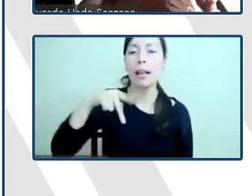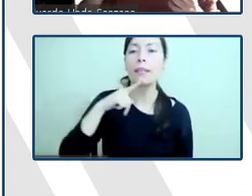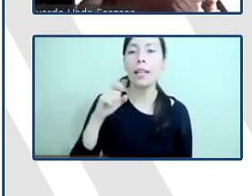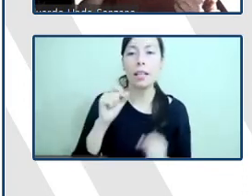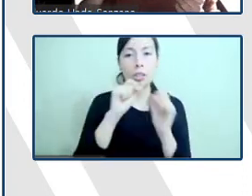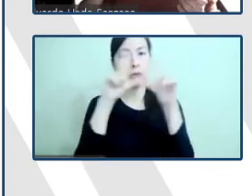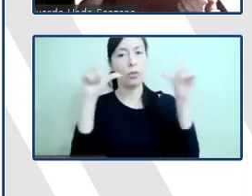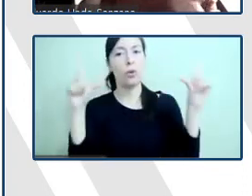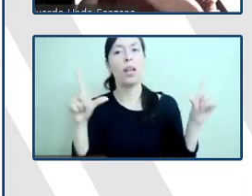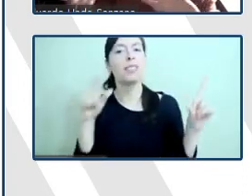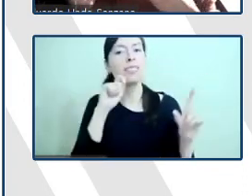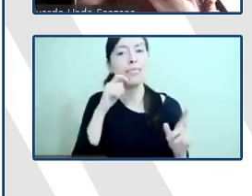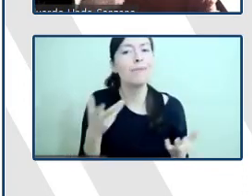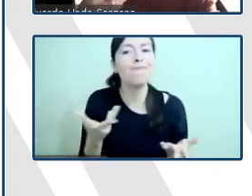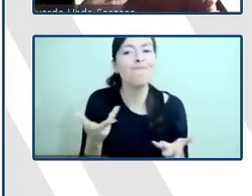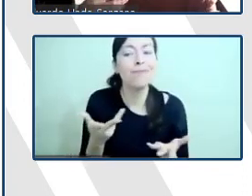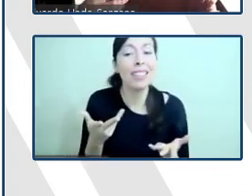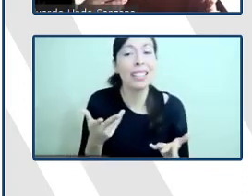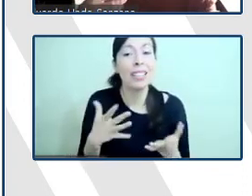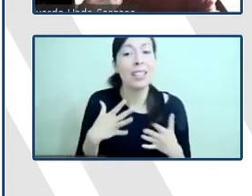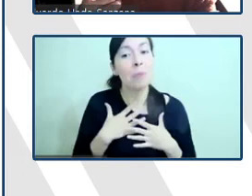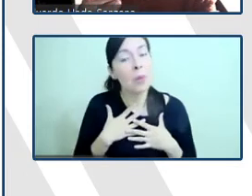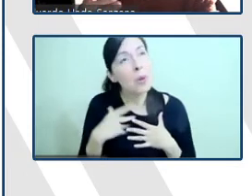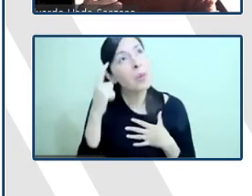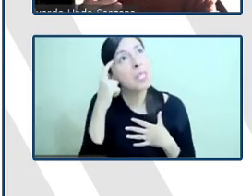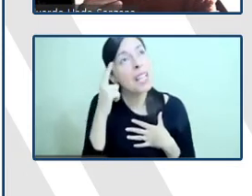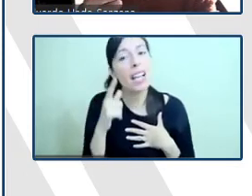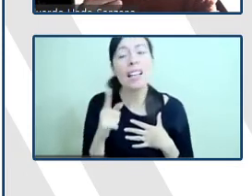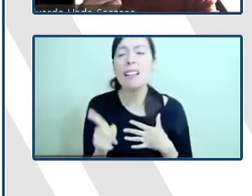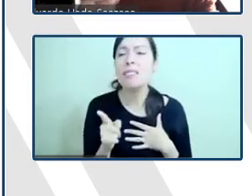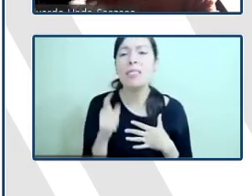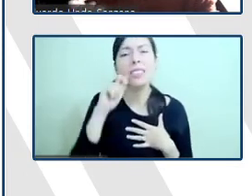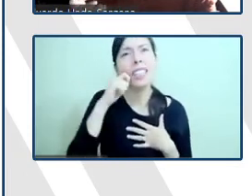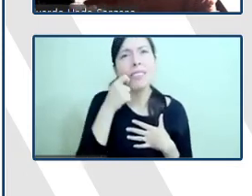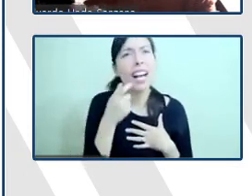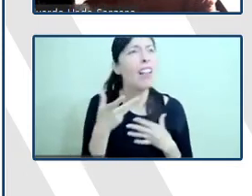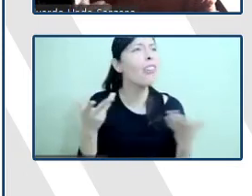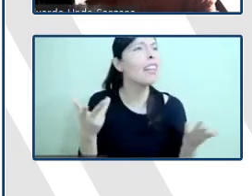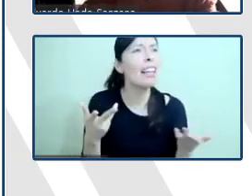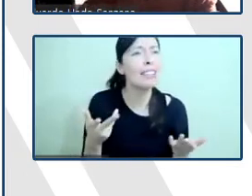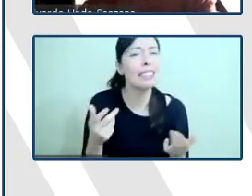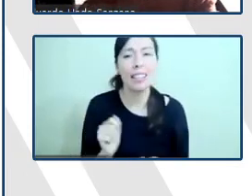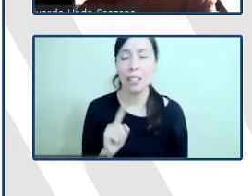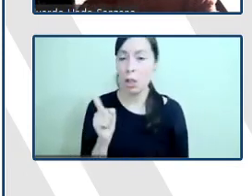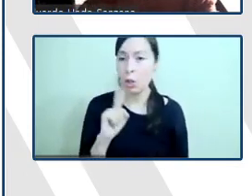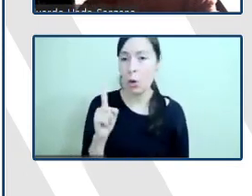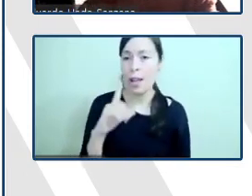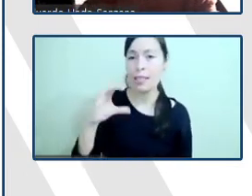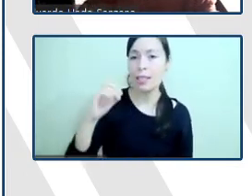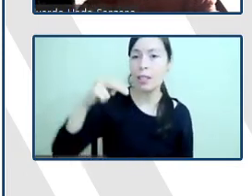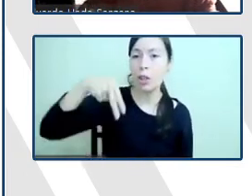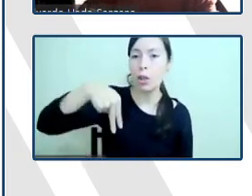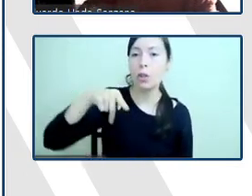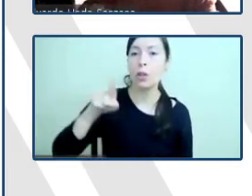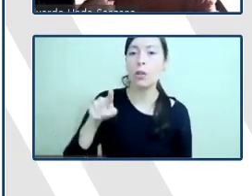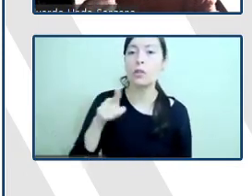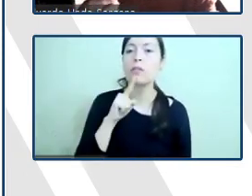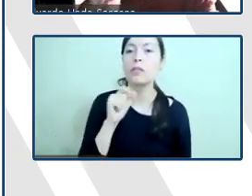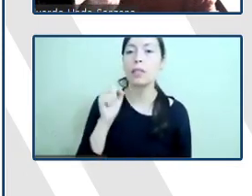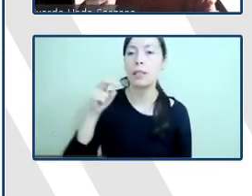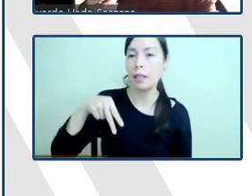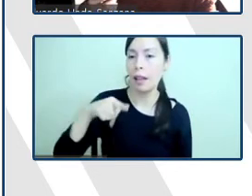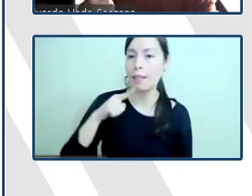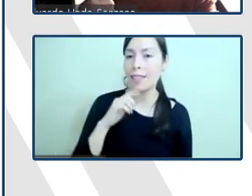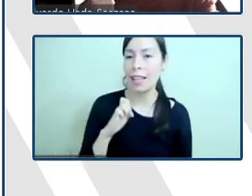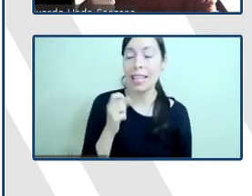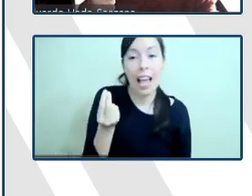Y contra lo que nuestra intuición pudiera decirnos, la constante solar no es una constante. La constante solar es